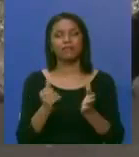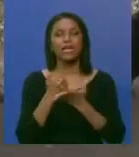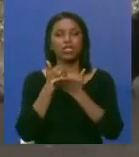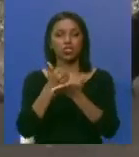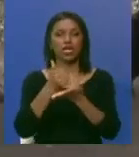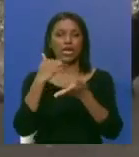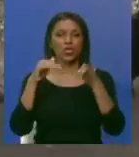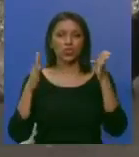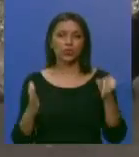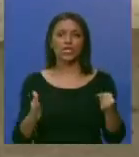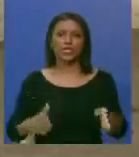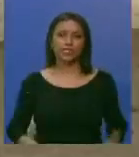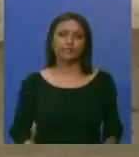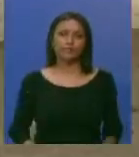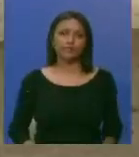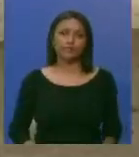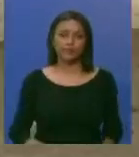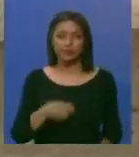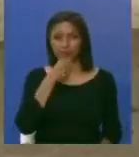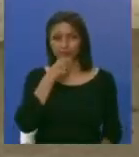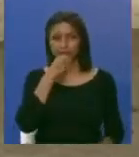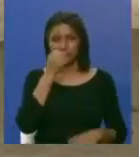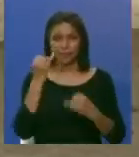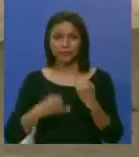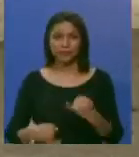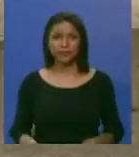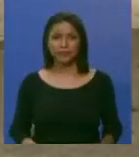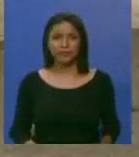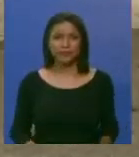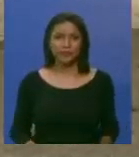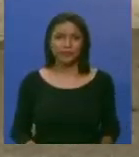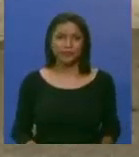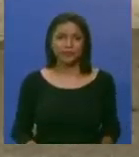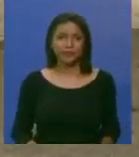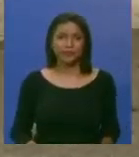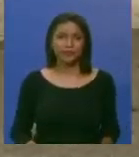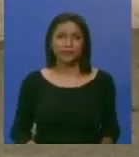beneficio de estos estudiantes. Demetrio Ábrego, TVN Noticias.